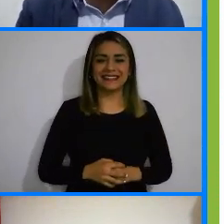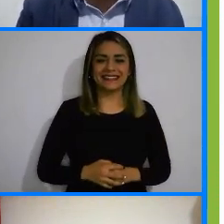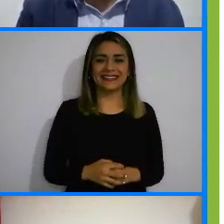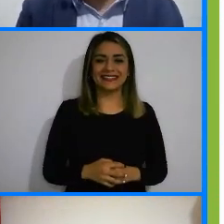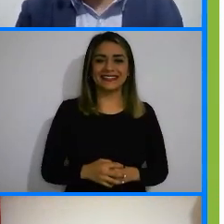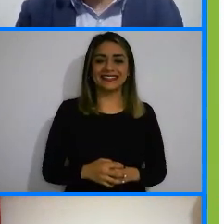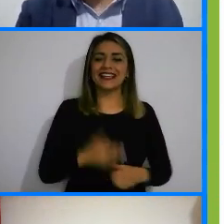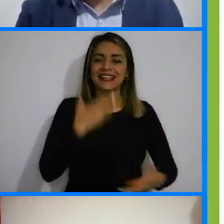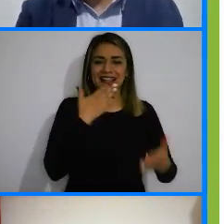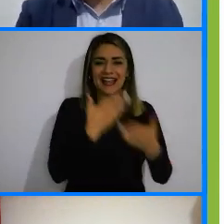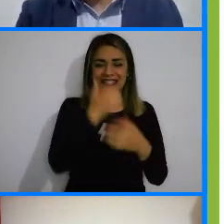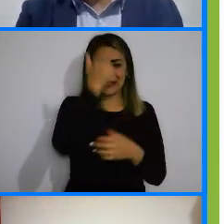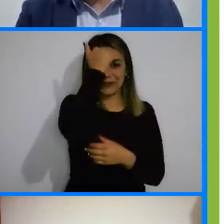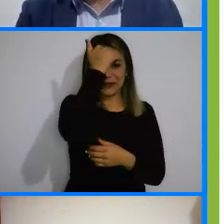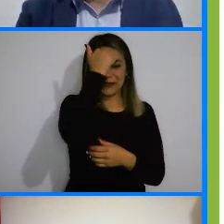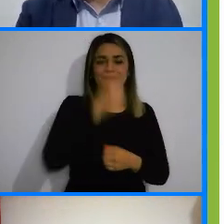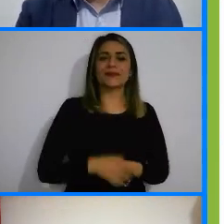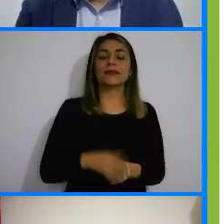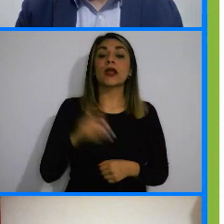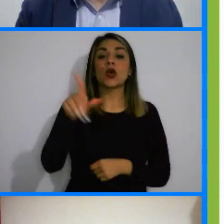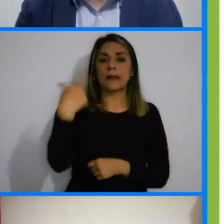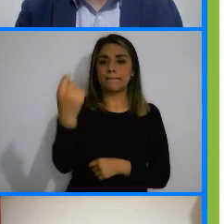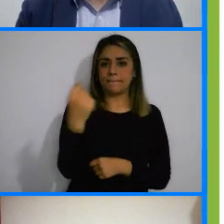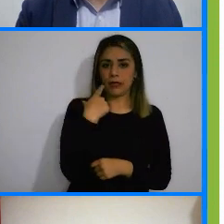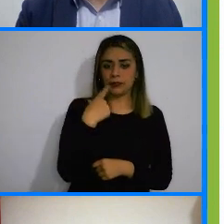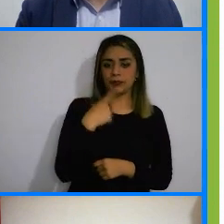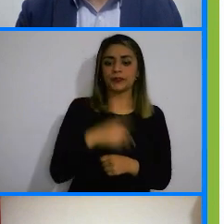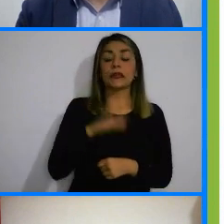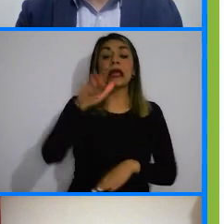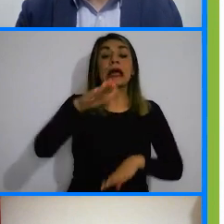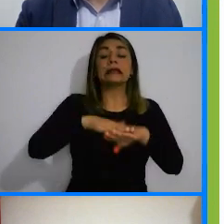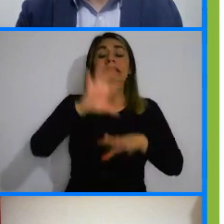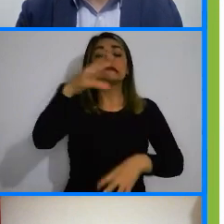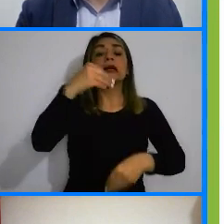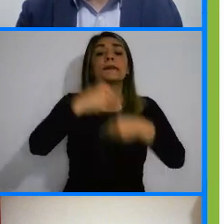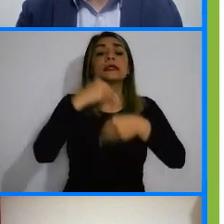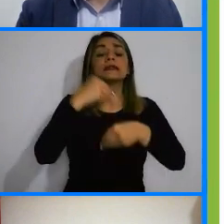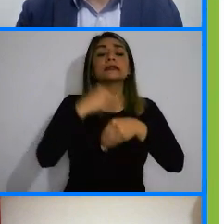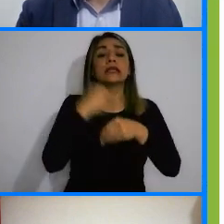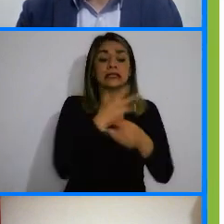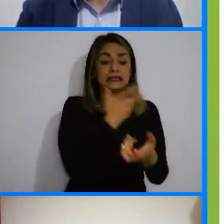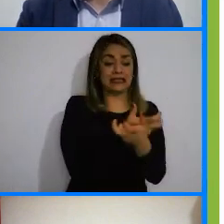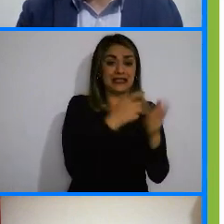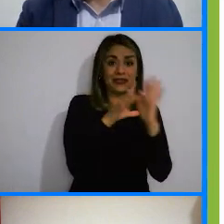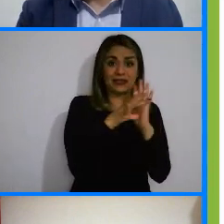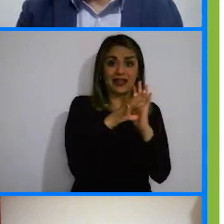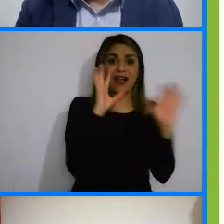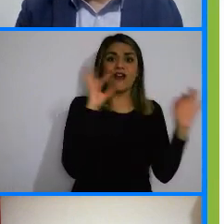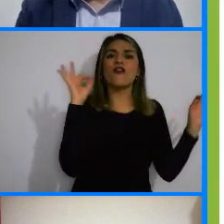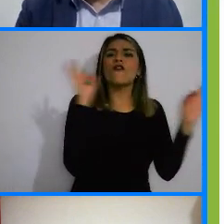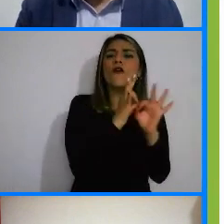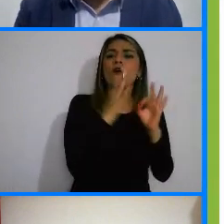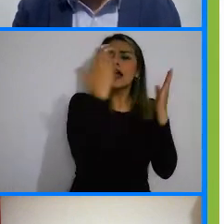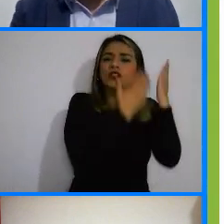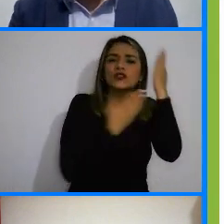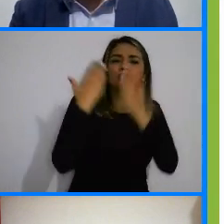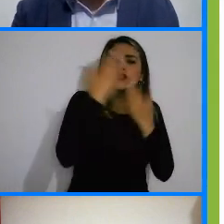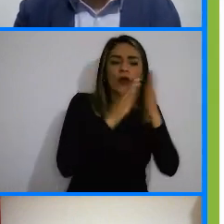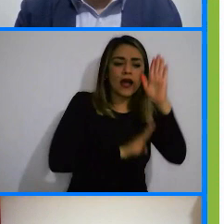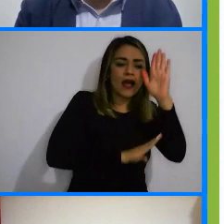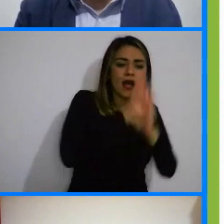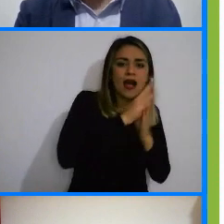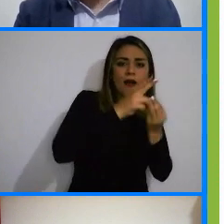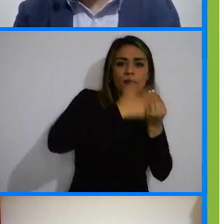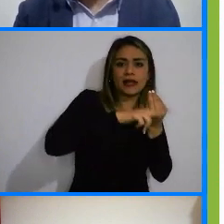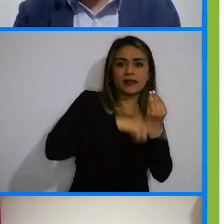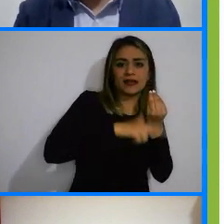Gracias, profe. Y Brian Vargas. Además que si ustedes miran, las ciencias sociales están enfocadas en el estudio y el desarrollo de la especie humana,